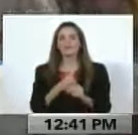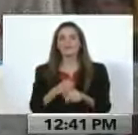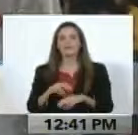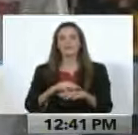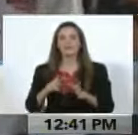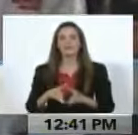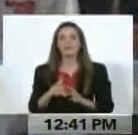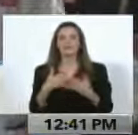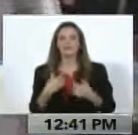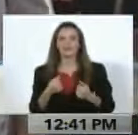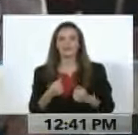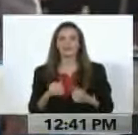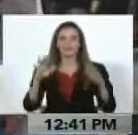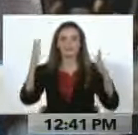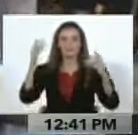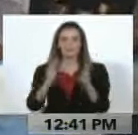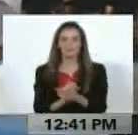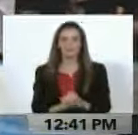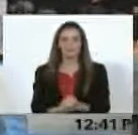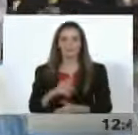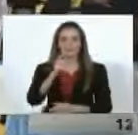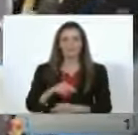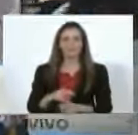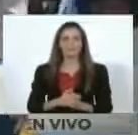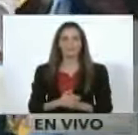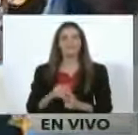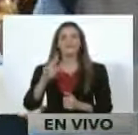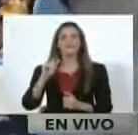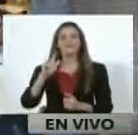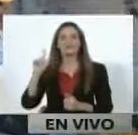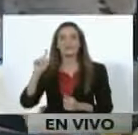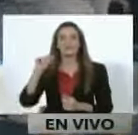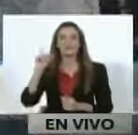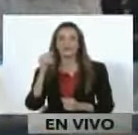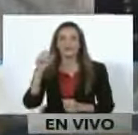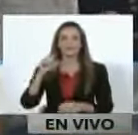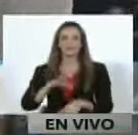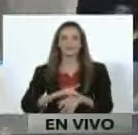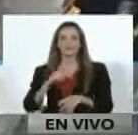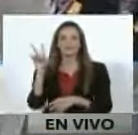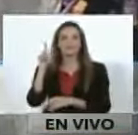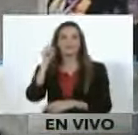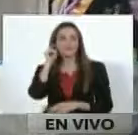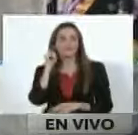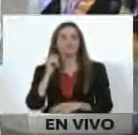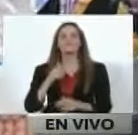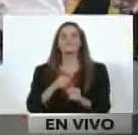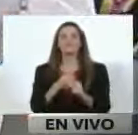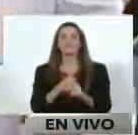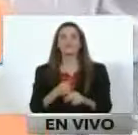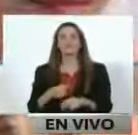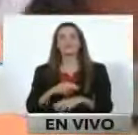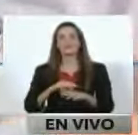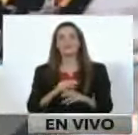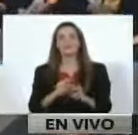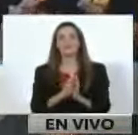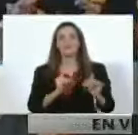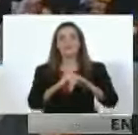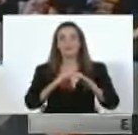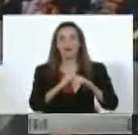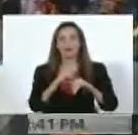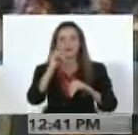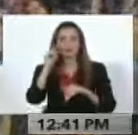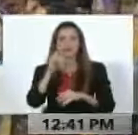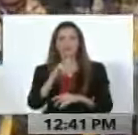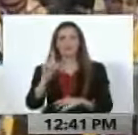integral. Ciudadana Asia Villegas, médica venezolana y viceministra de Igualdad de Género y No